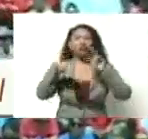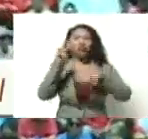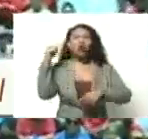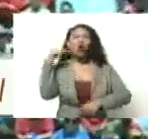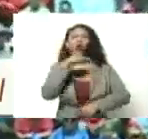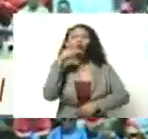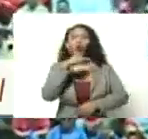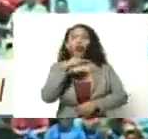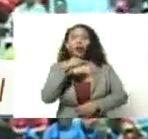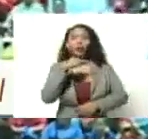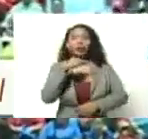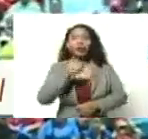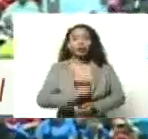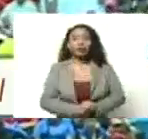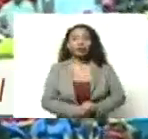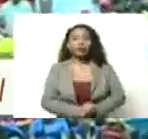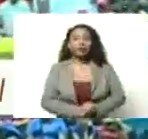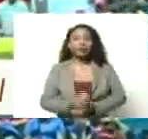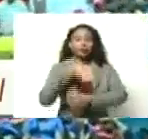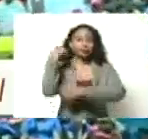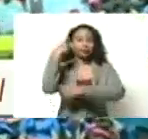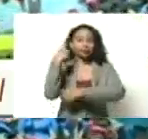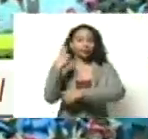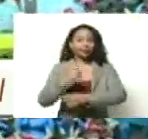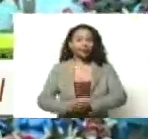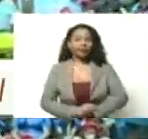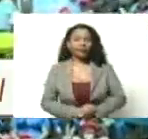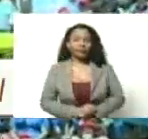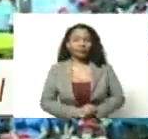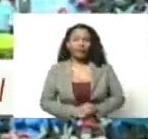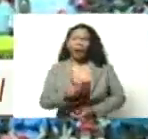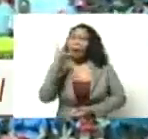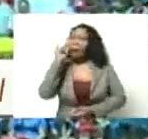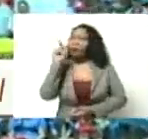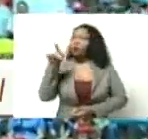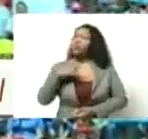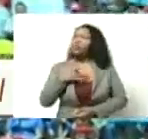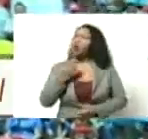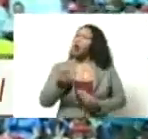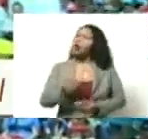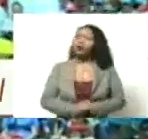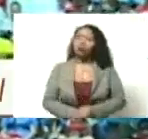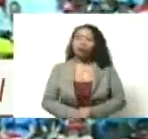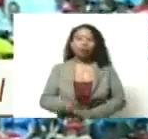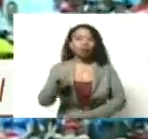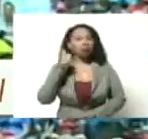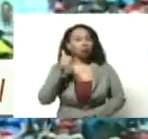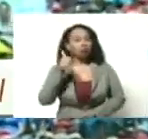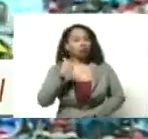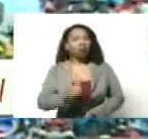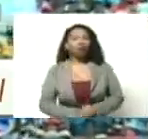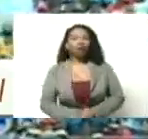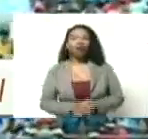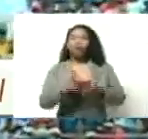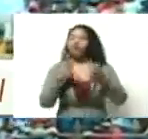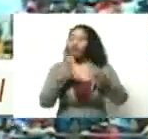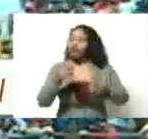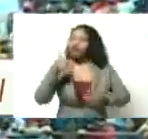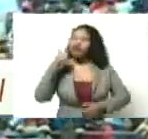David y me preguntaba papá cómo te sientes y yo le decía bien muy